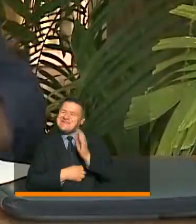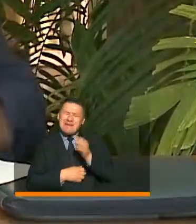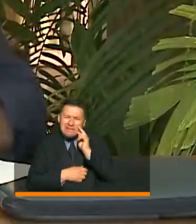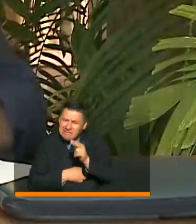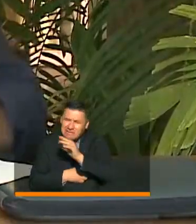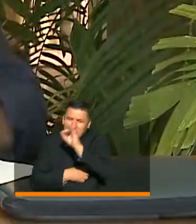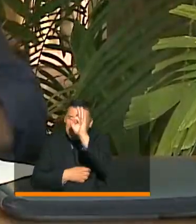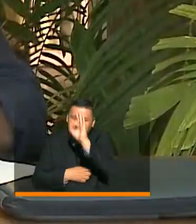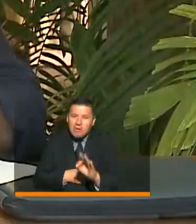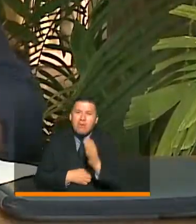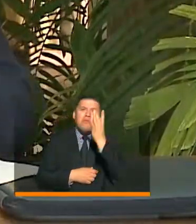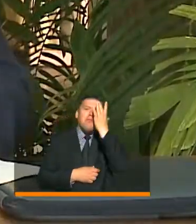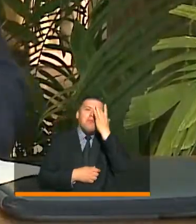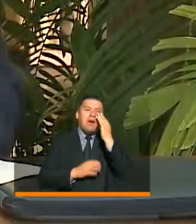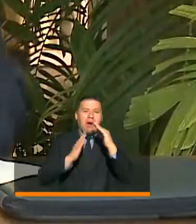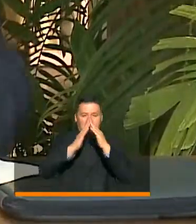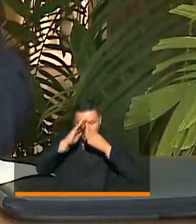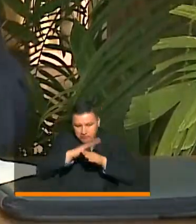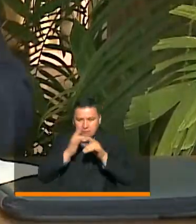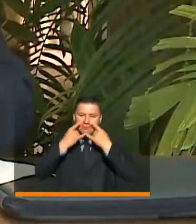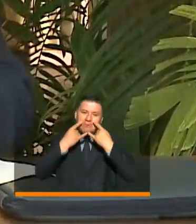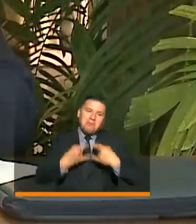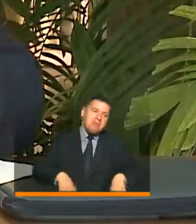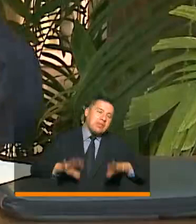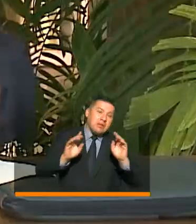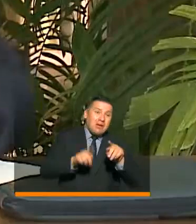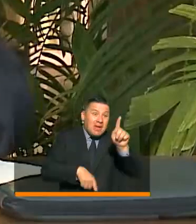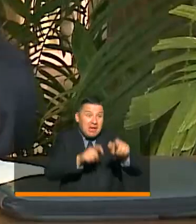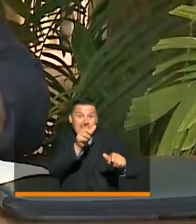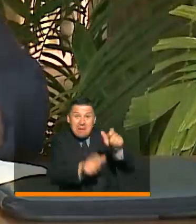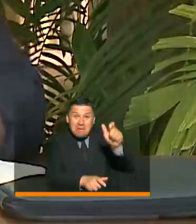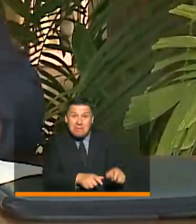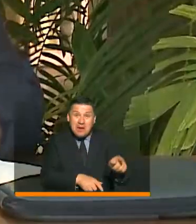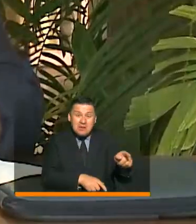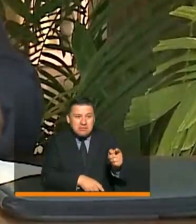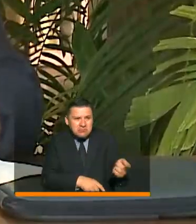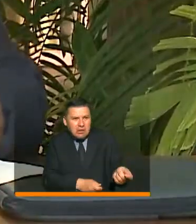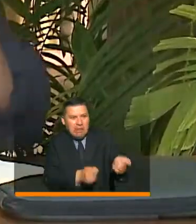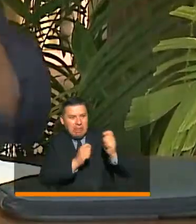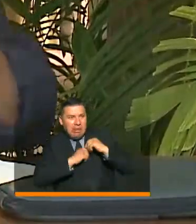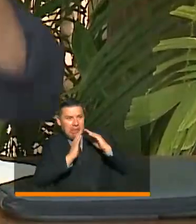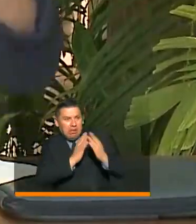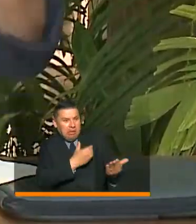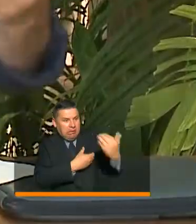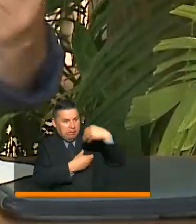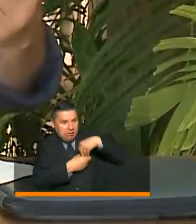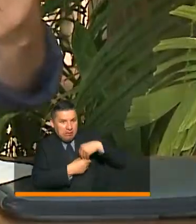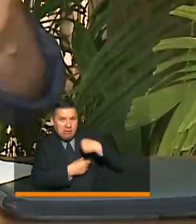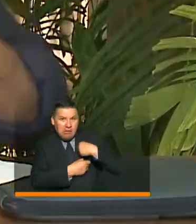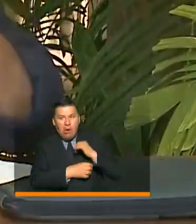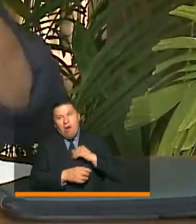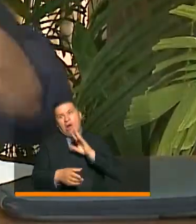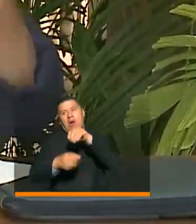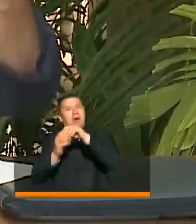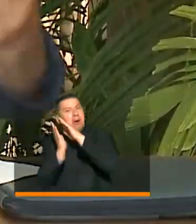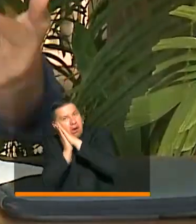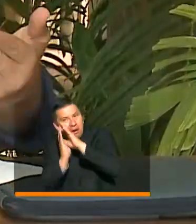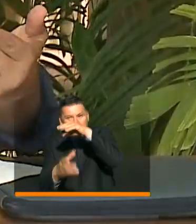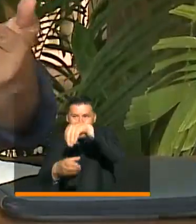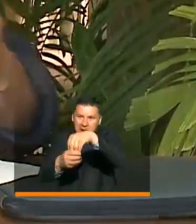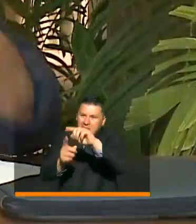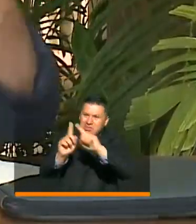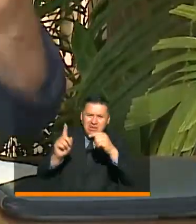dentro de nuestros hogares porque relajamos las medidas. Si tenemos personas que van a pernoctar a nuestra casa o nosotros vamos a dormir en una